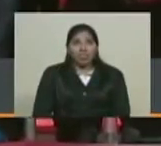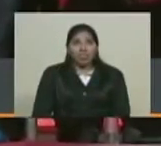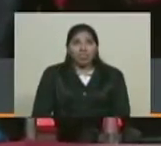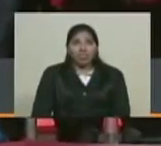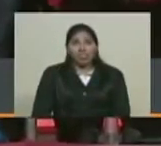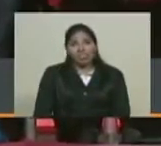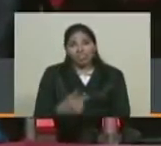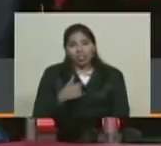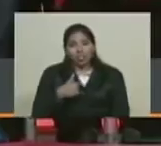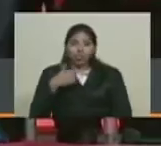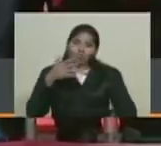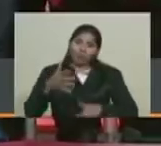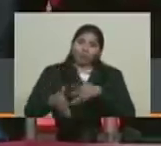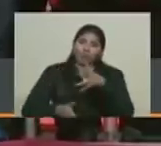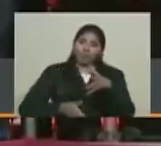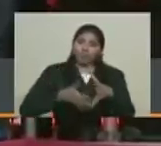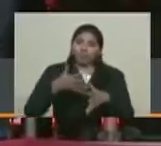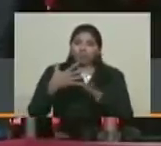descrito.